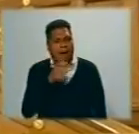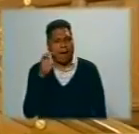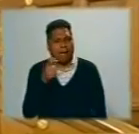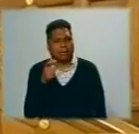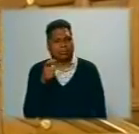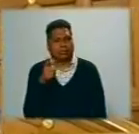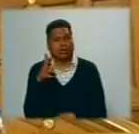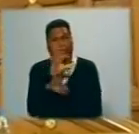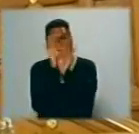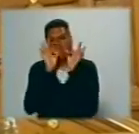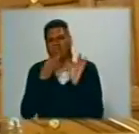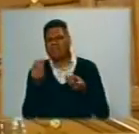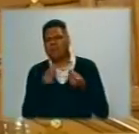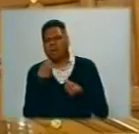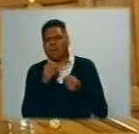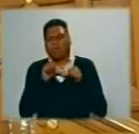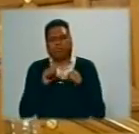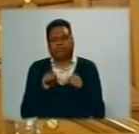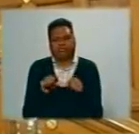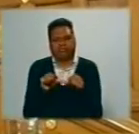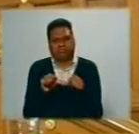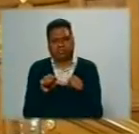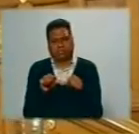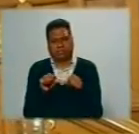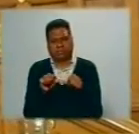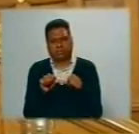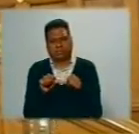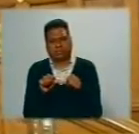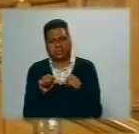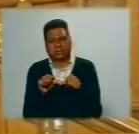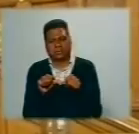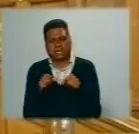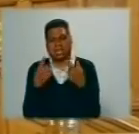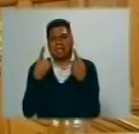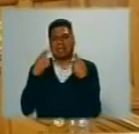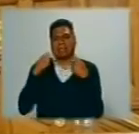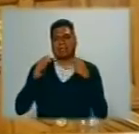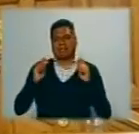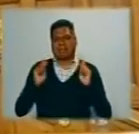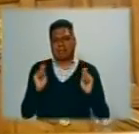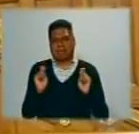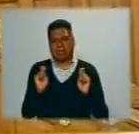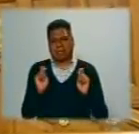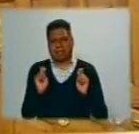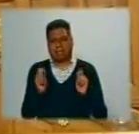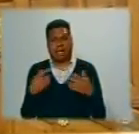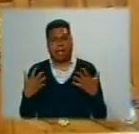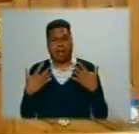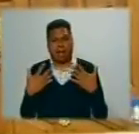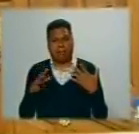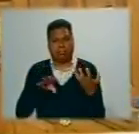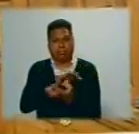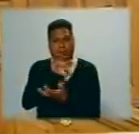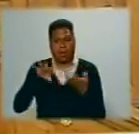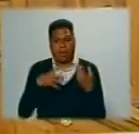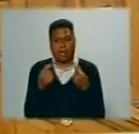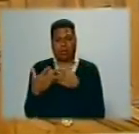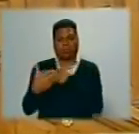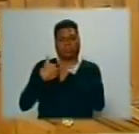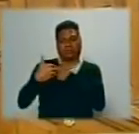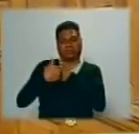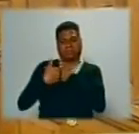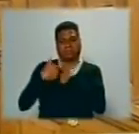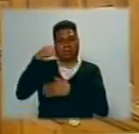de continuar con ese intento de acelerar la guerra económica, de